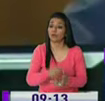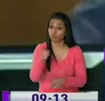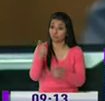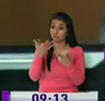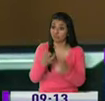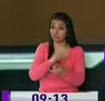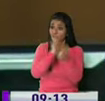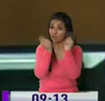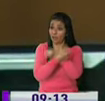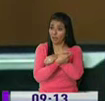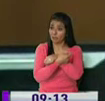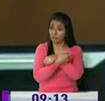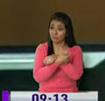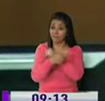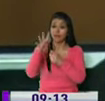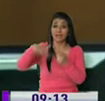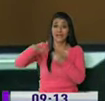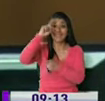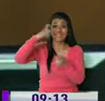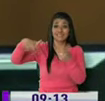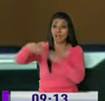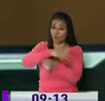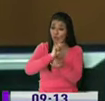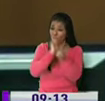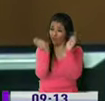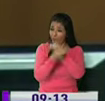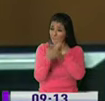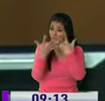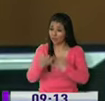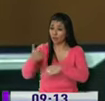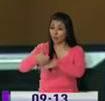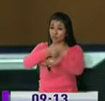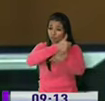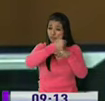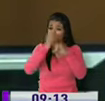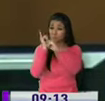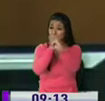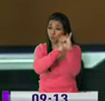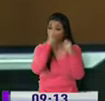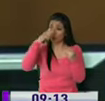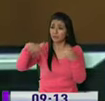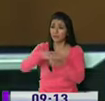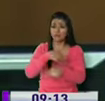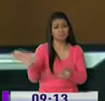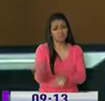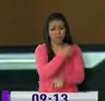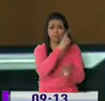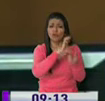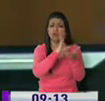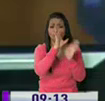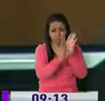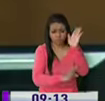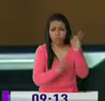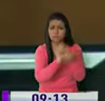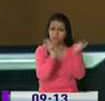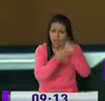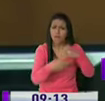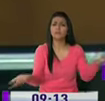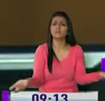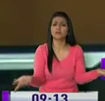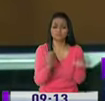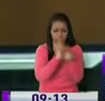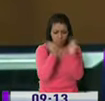usted quiere cambiar la estructura del Estado, si ustedes quieren cambiar la estructura del Estado, ¡vamos a la constituyente! ¡Vamos a la